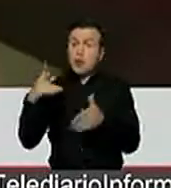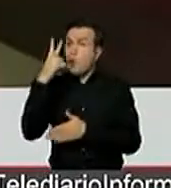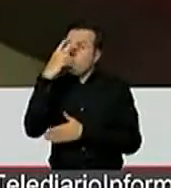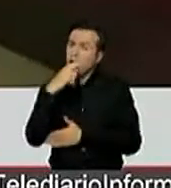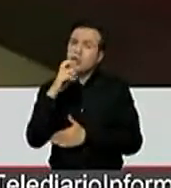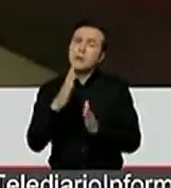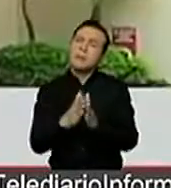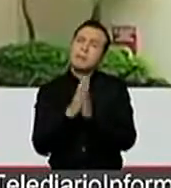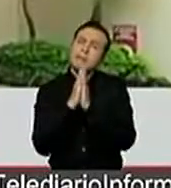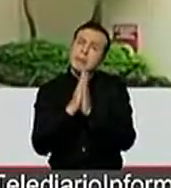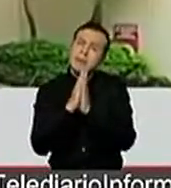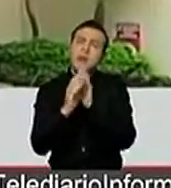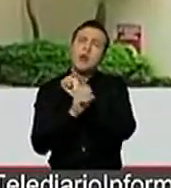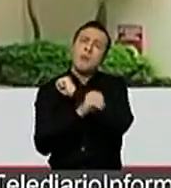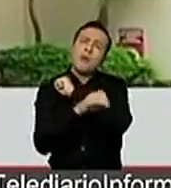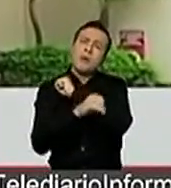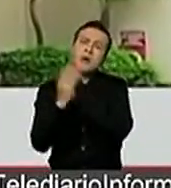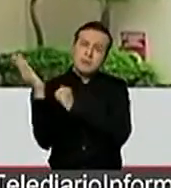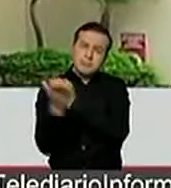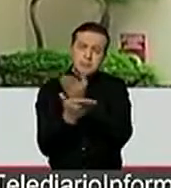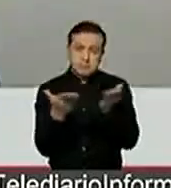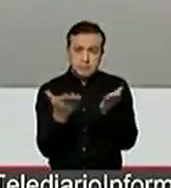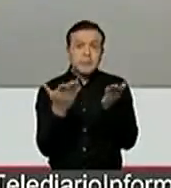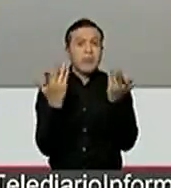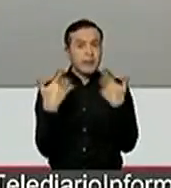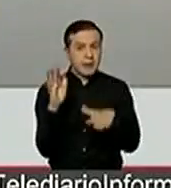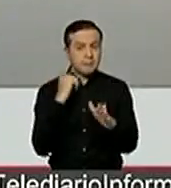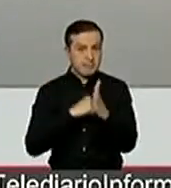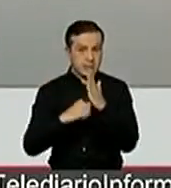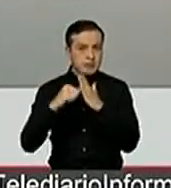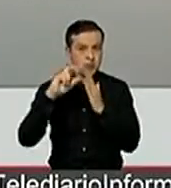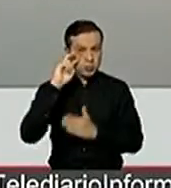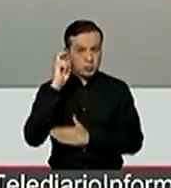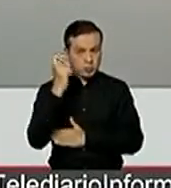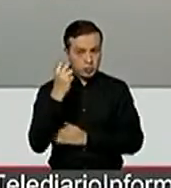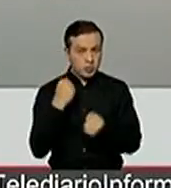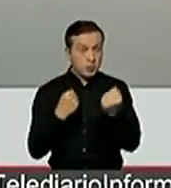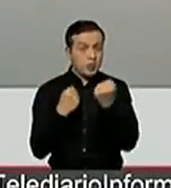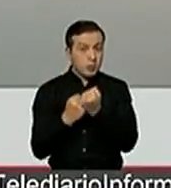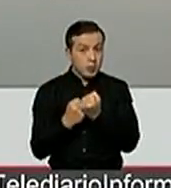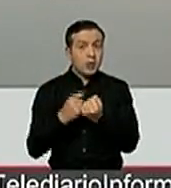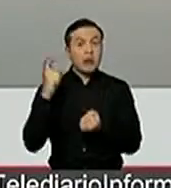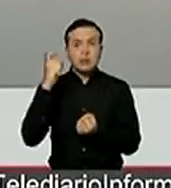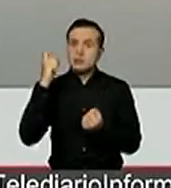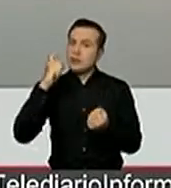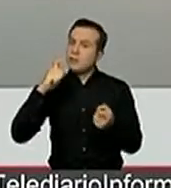campañas de promoción turística, punto en el que ya trabaja el Ministerio del Ramo. Tenemos